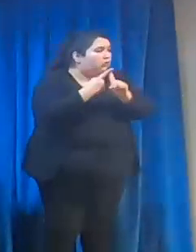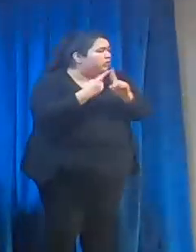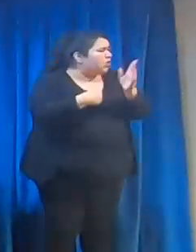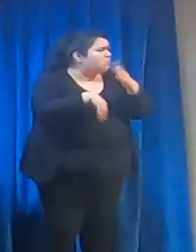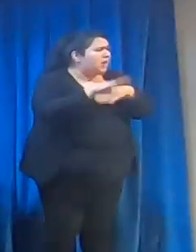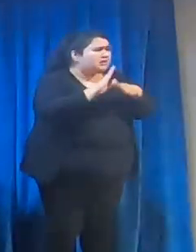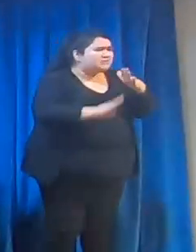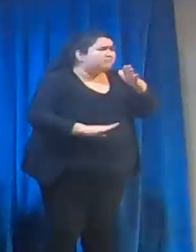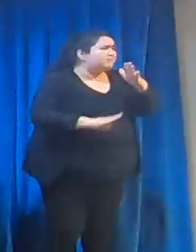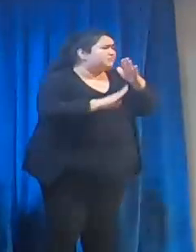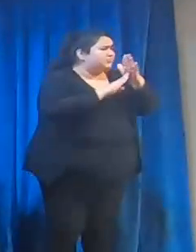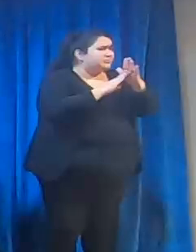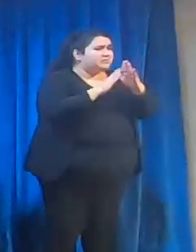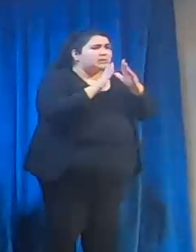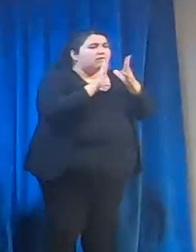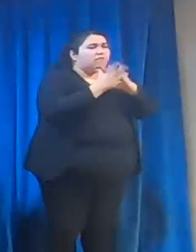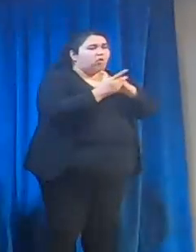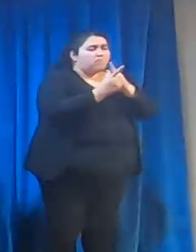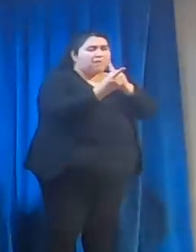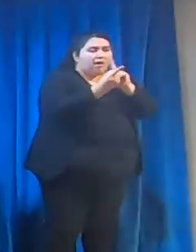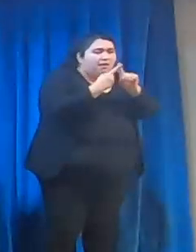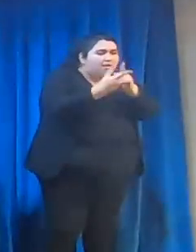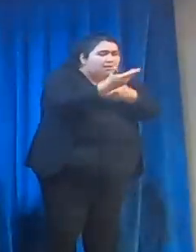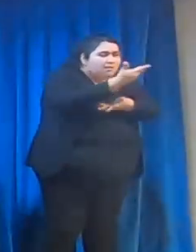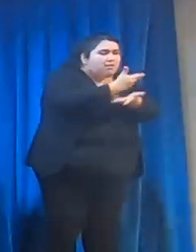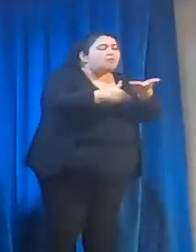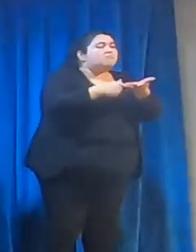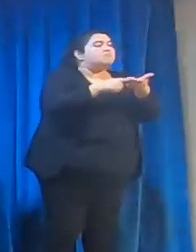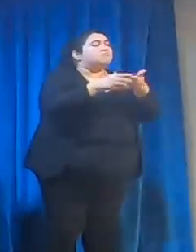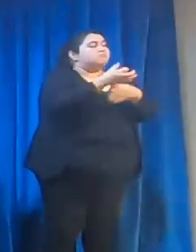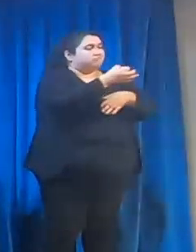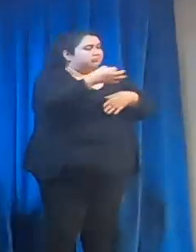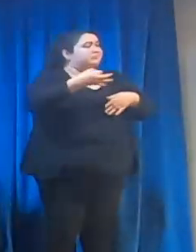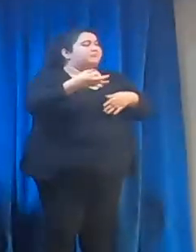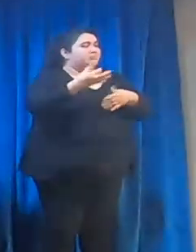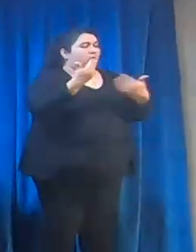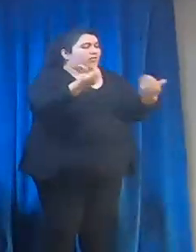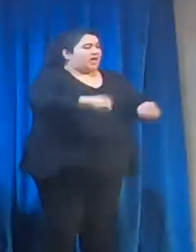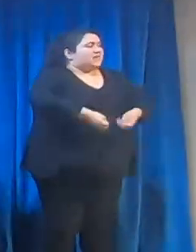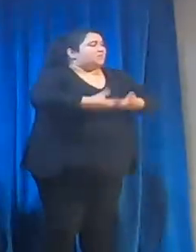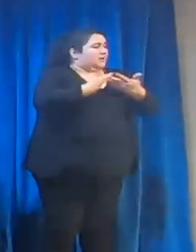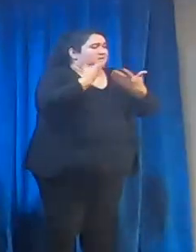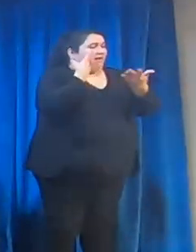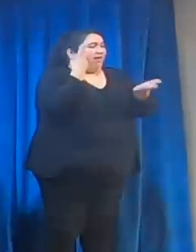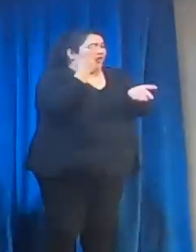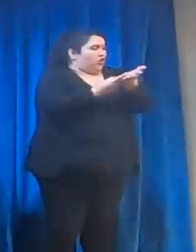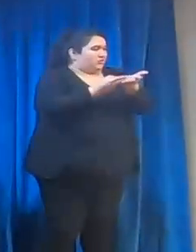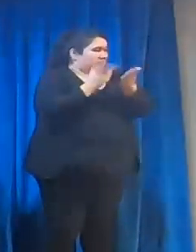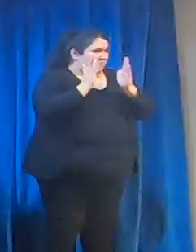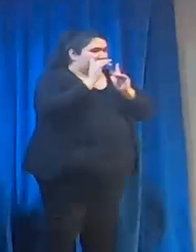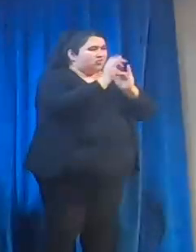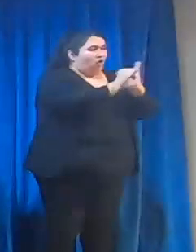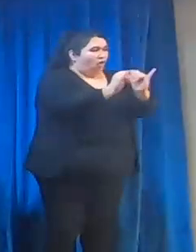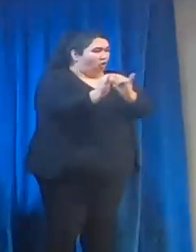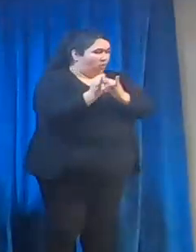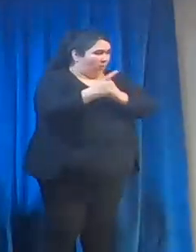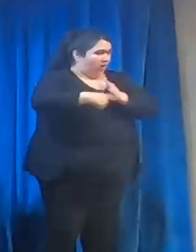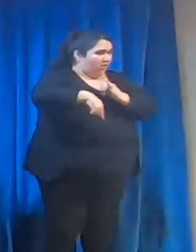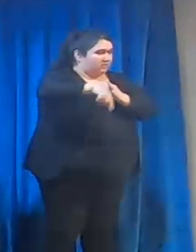la horizontalidad radica en que logran efectivamente expresar cierto reconocimiento hacia los jóvenes, es